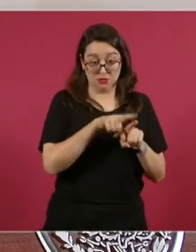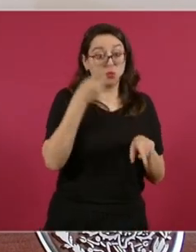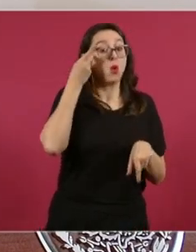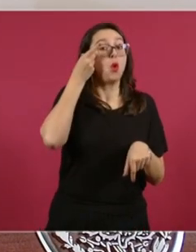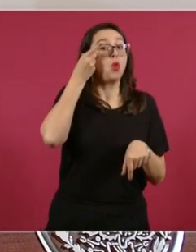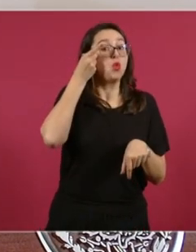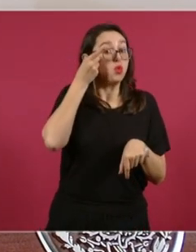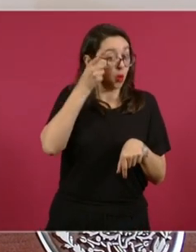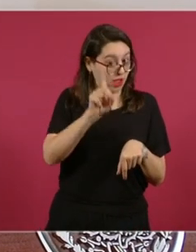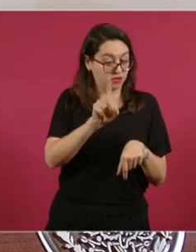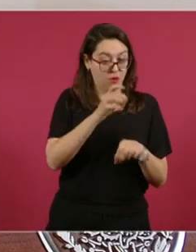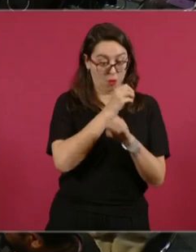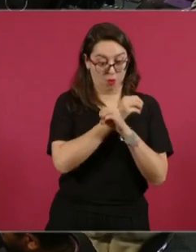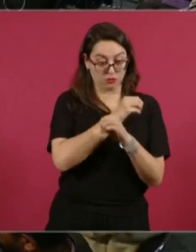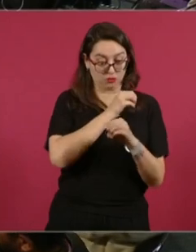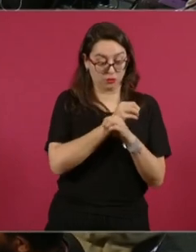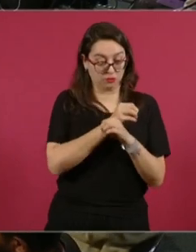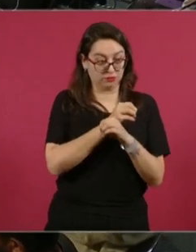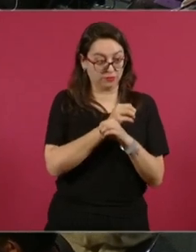donde perdían.